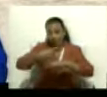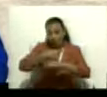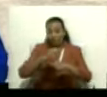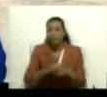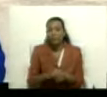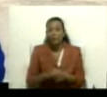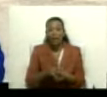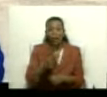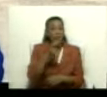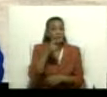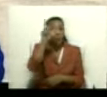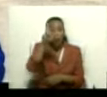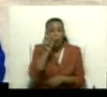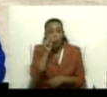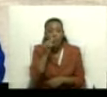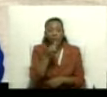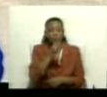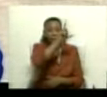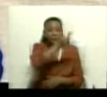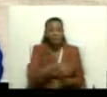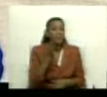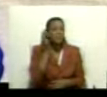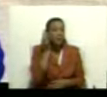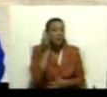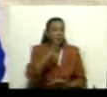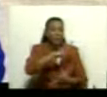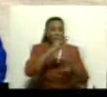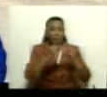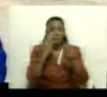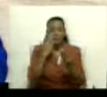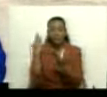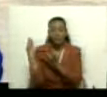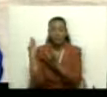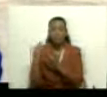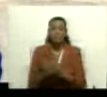En la cámara de Luis Mejía, reportó para Venezolana de Televisión, Suyin Bustamante, La Noticia.